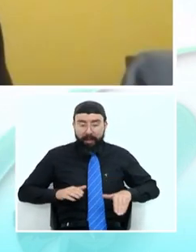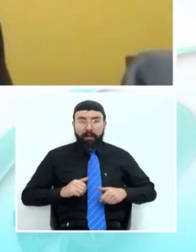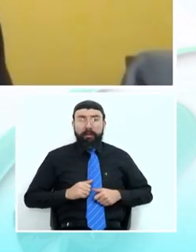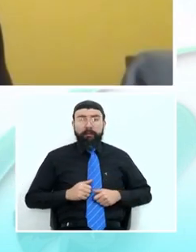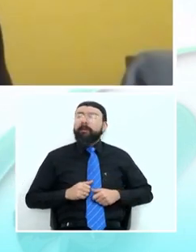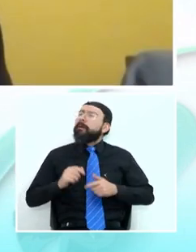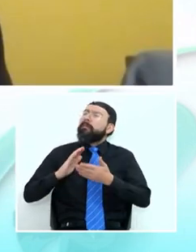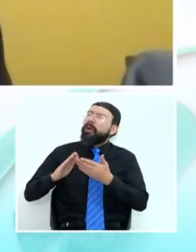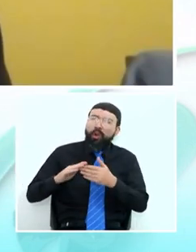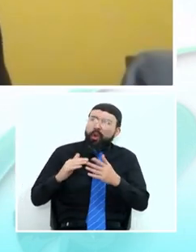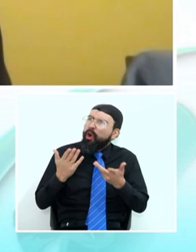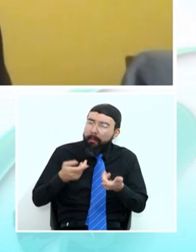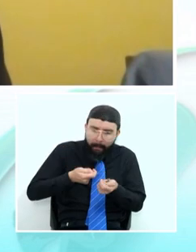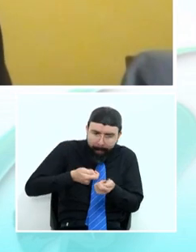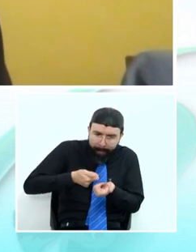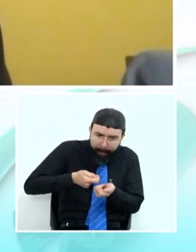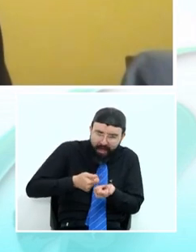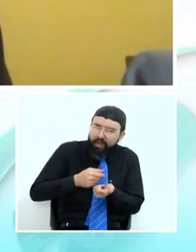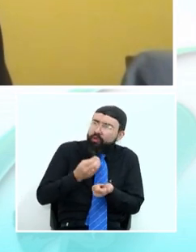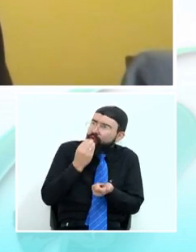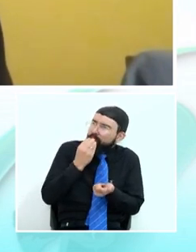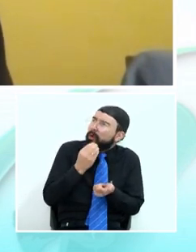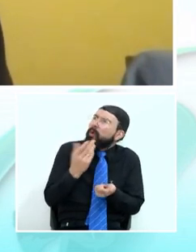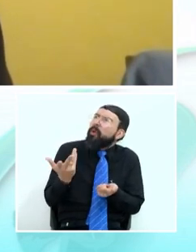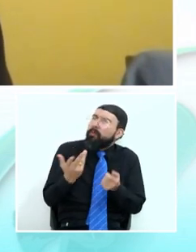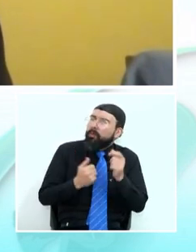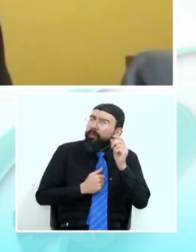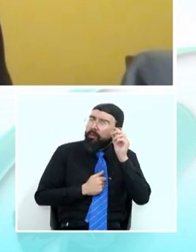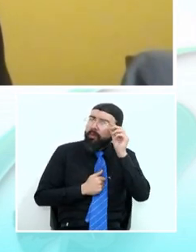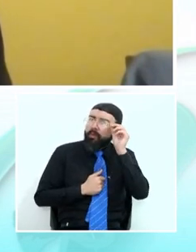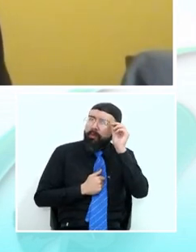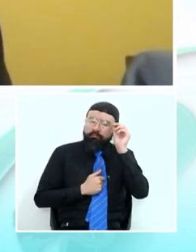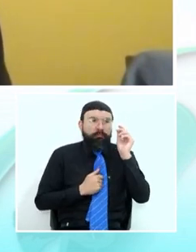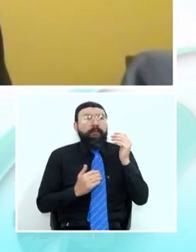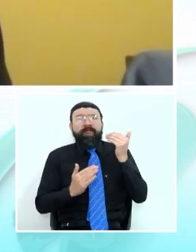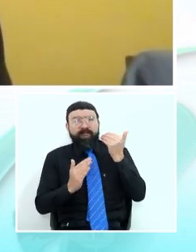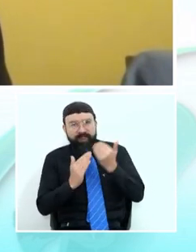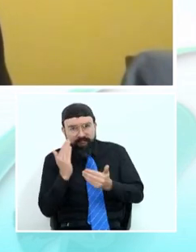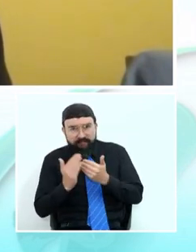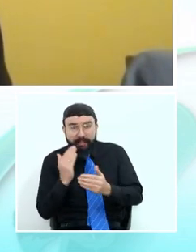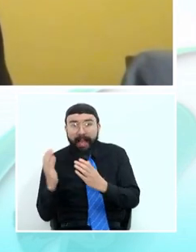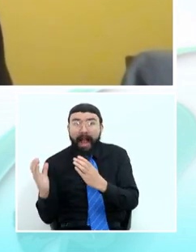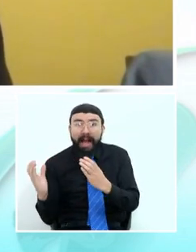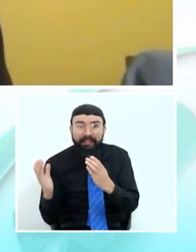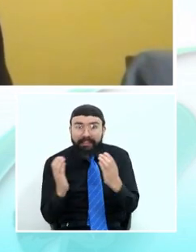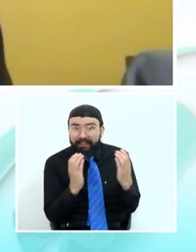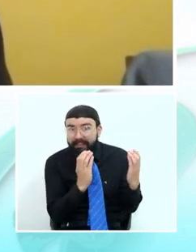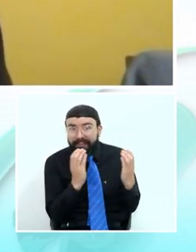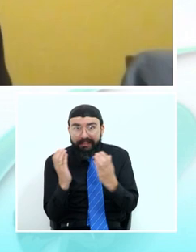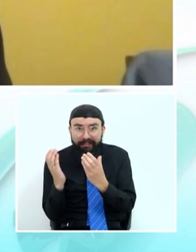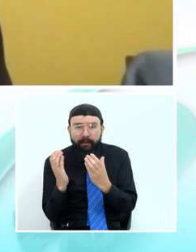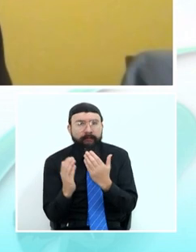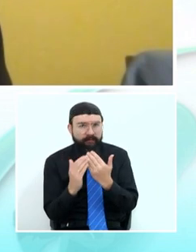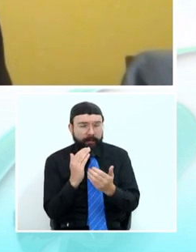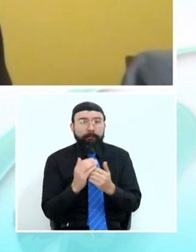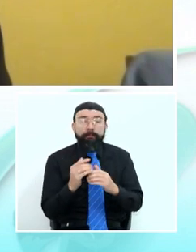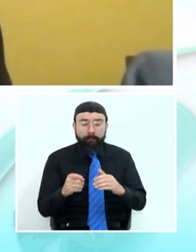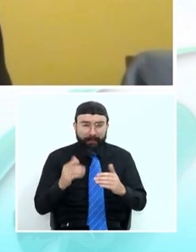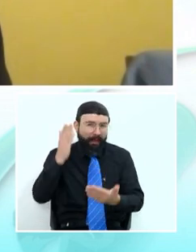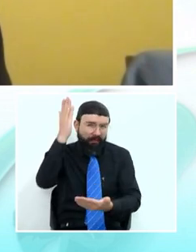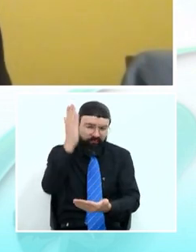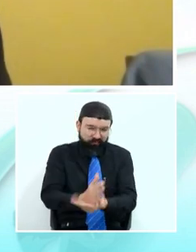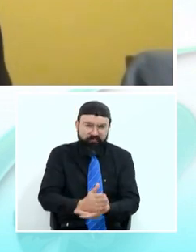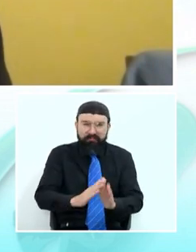¿Cómo se consumirían esas pepas? Bueno, fíjense que es muy fácil hacerlo. Ustedes sacan, abren la sandía